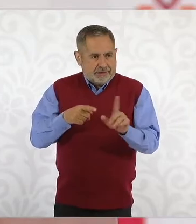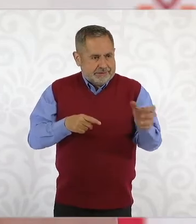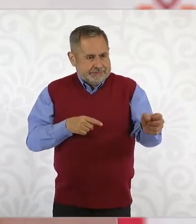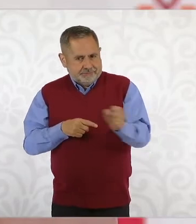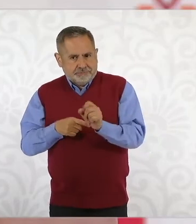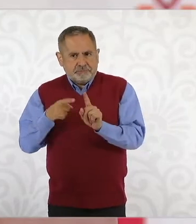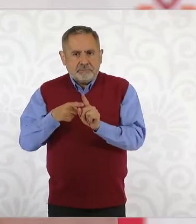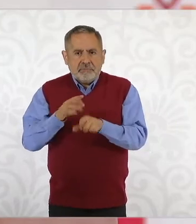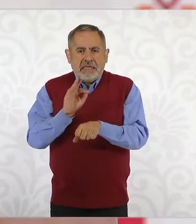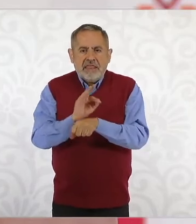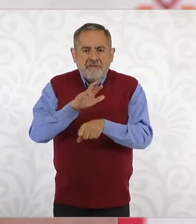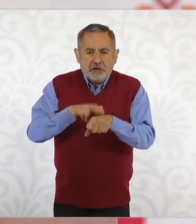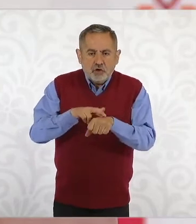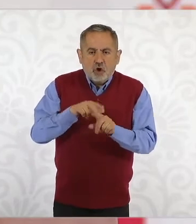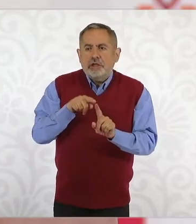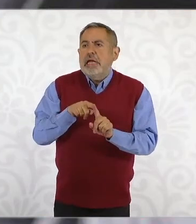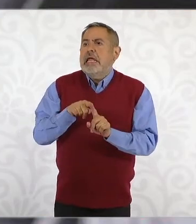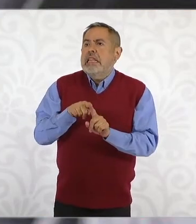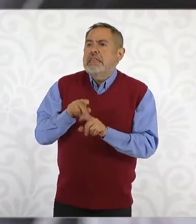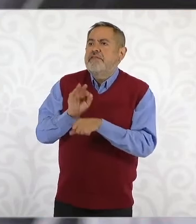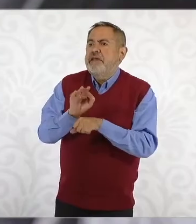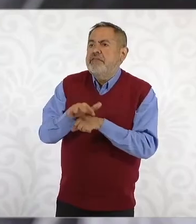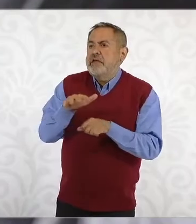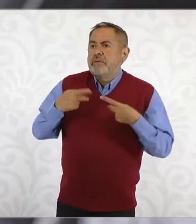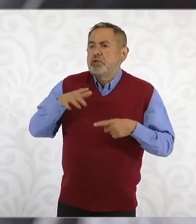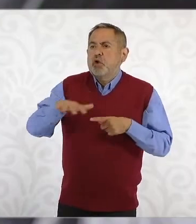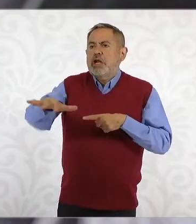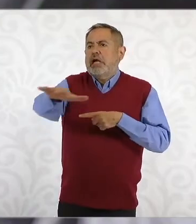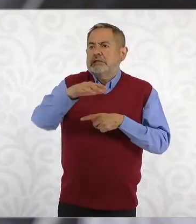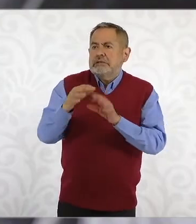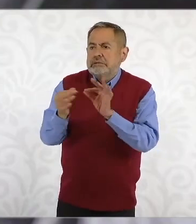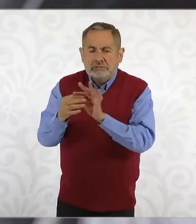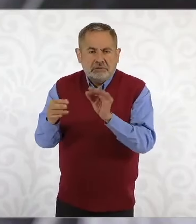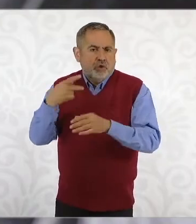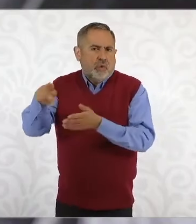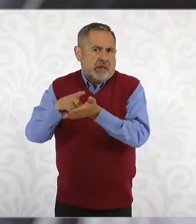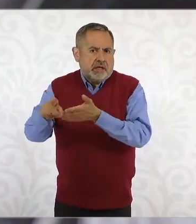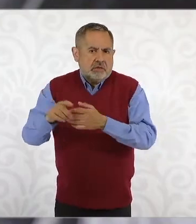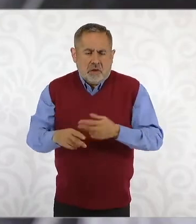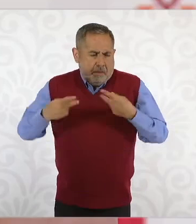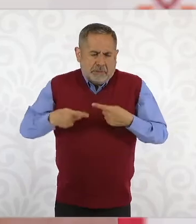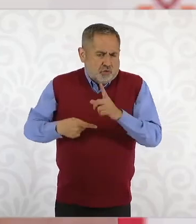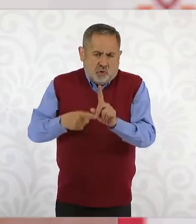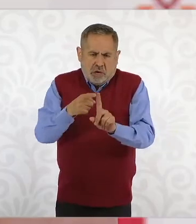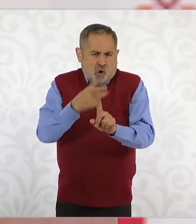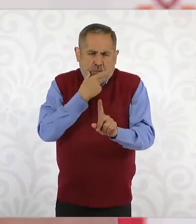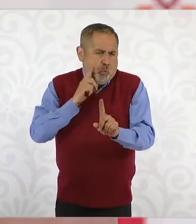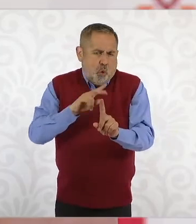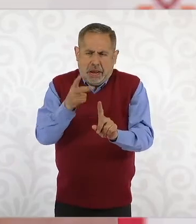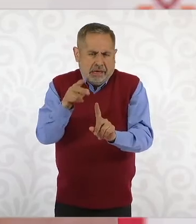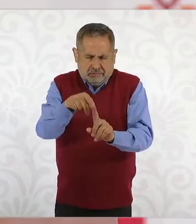que defiende el derecho de las audiencias. Y entonces un individuo, una persona, un ciudadano, una